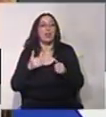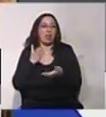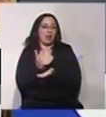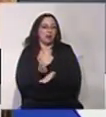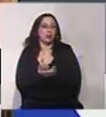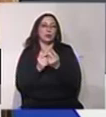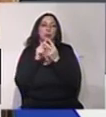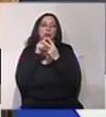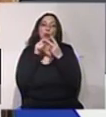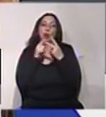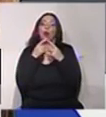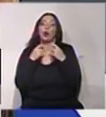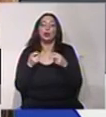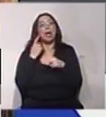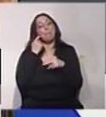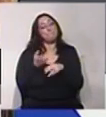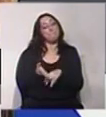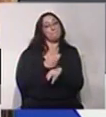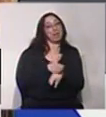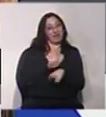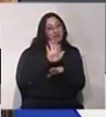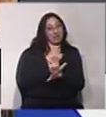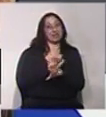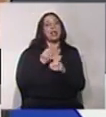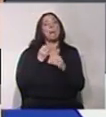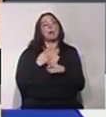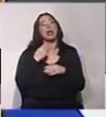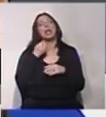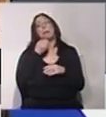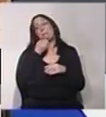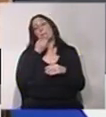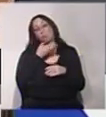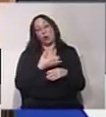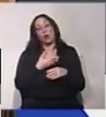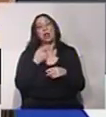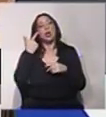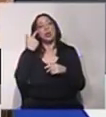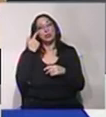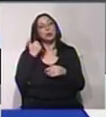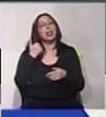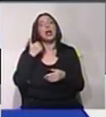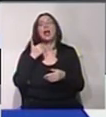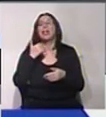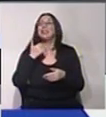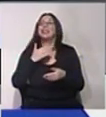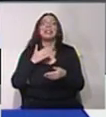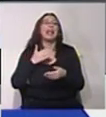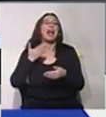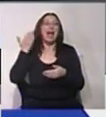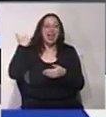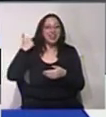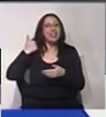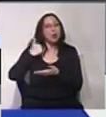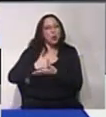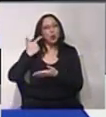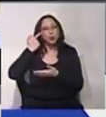Dos cosas previas, siempre pongo las previas, pero me parecen oportunas. El suicidio existió, existe y va a existir. Y va a existir, sí. Eso es una